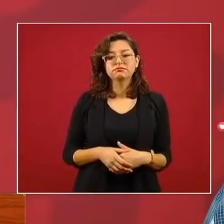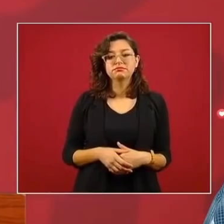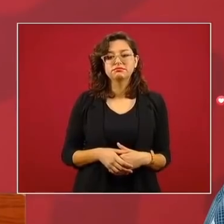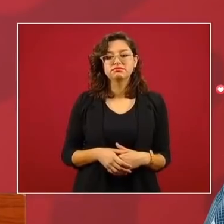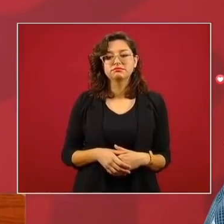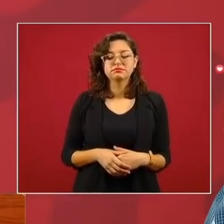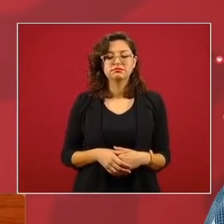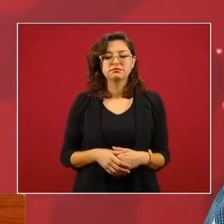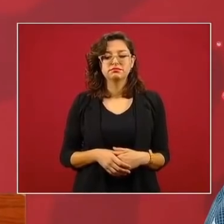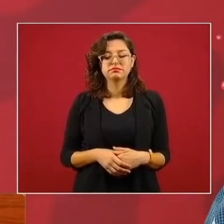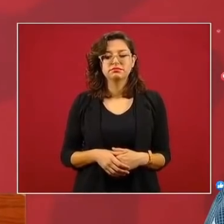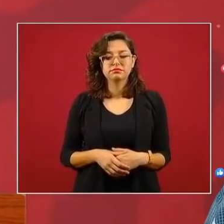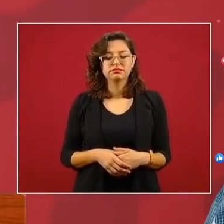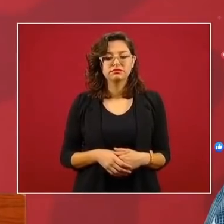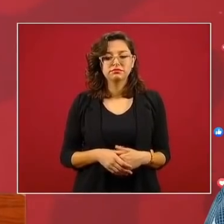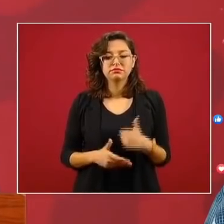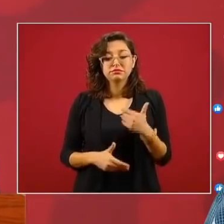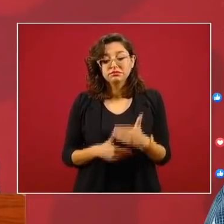pues terminaba